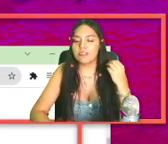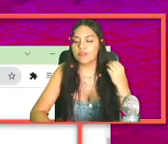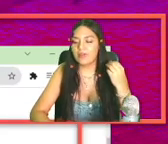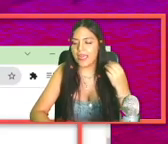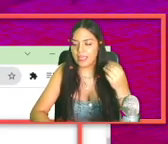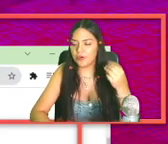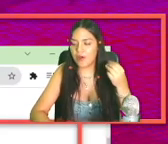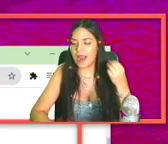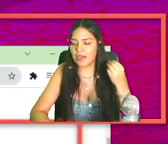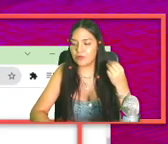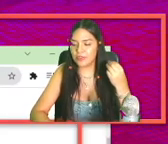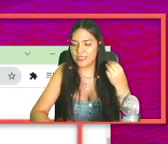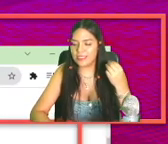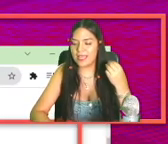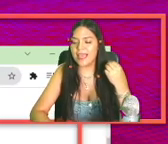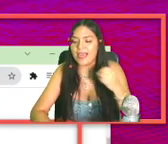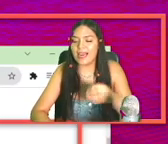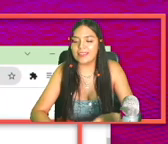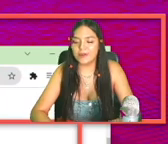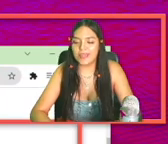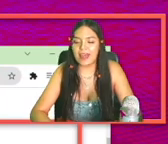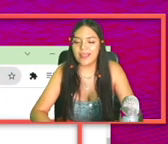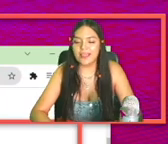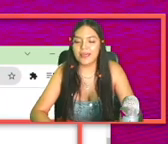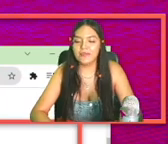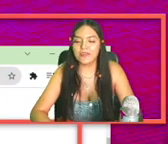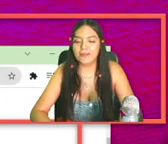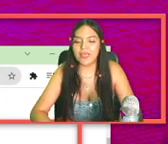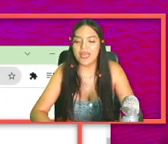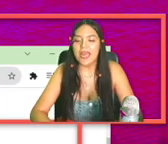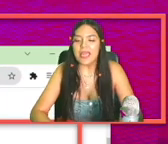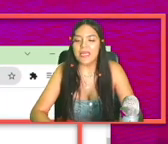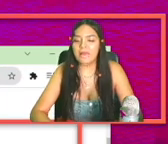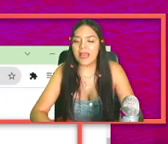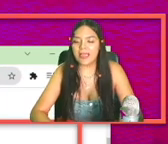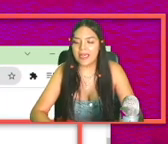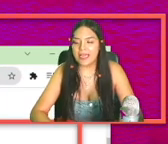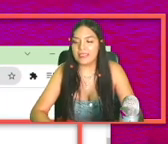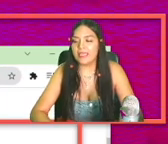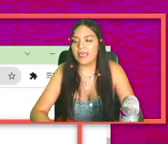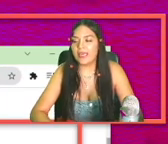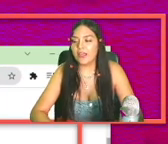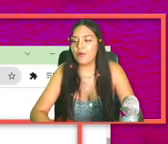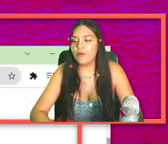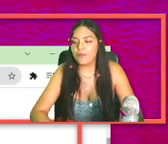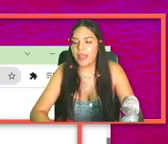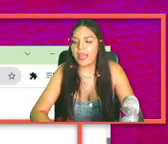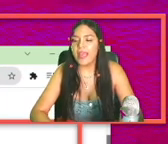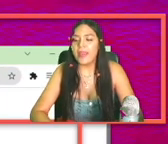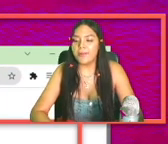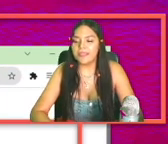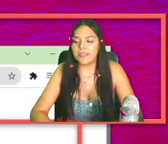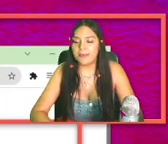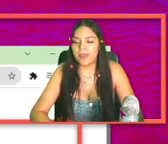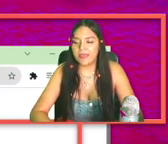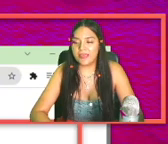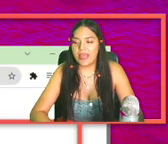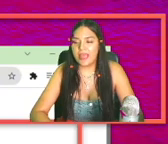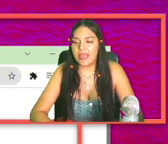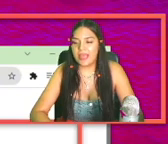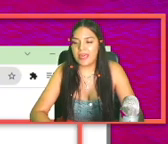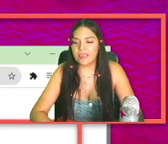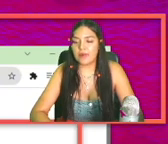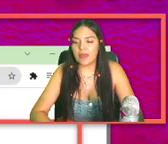nuestro derecho a la justicia y a la seguridad y aquí Tenemos también imágenes de cómo fue precisamente